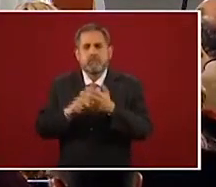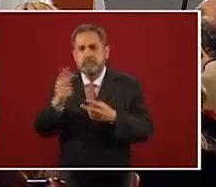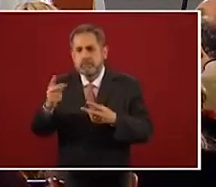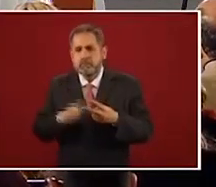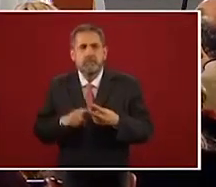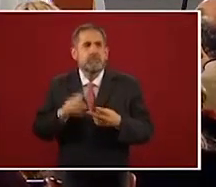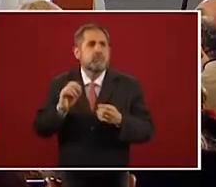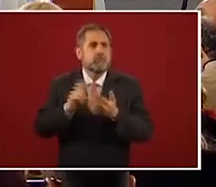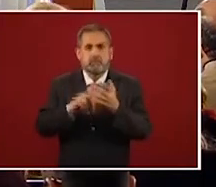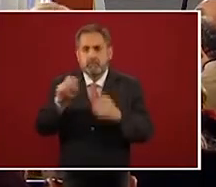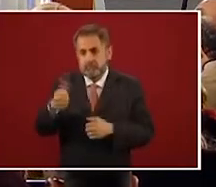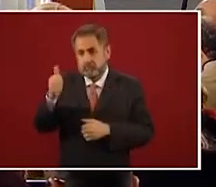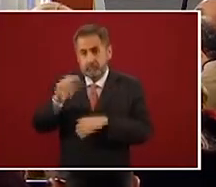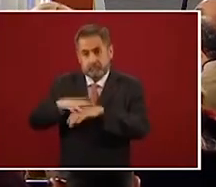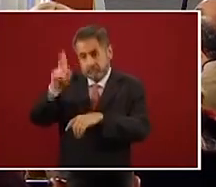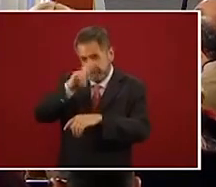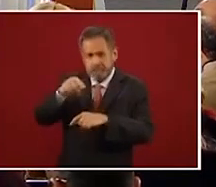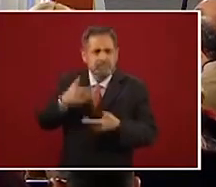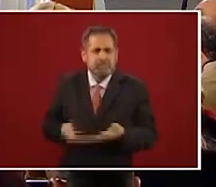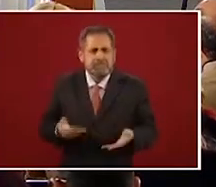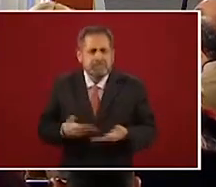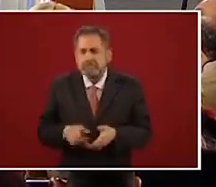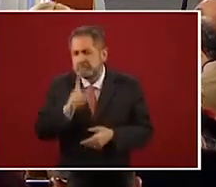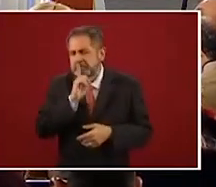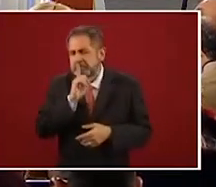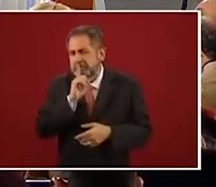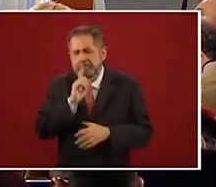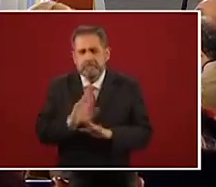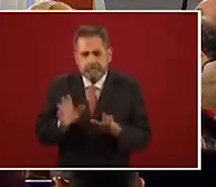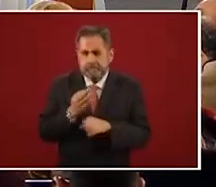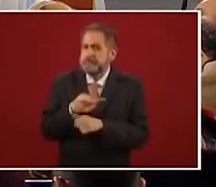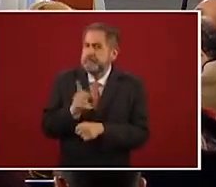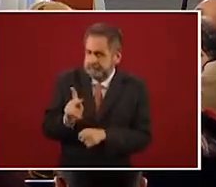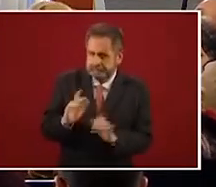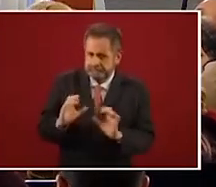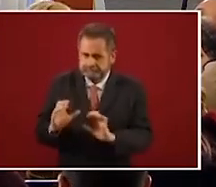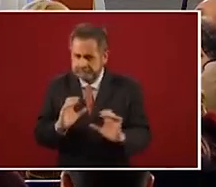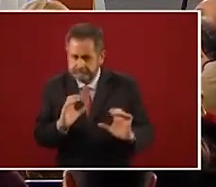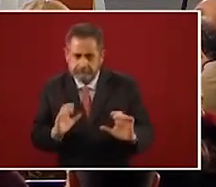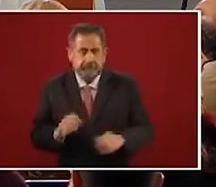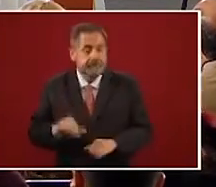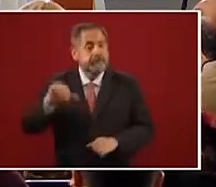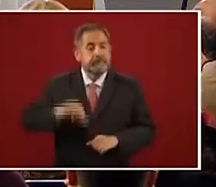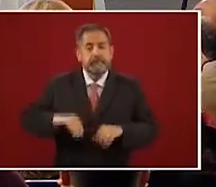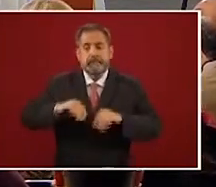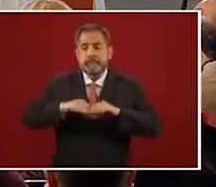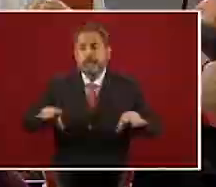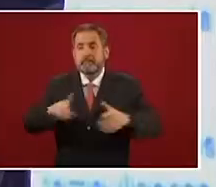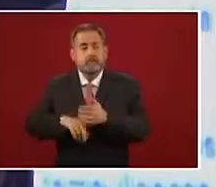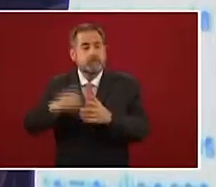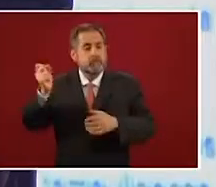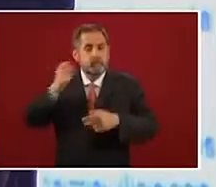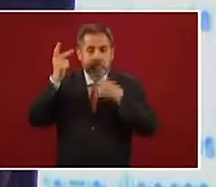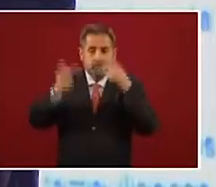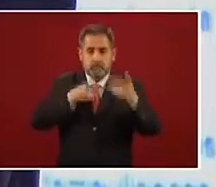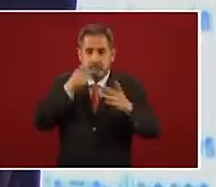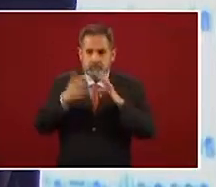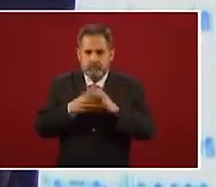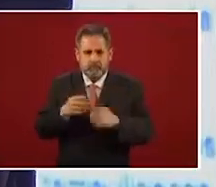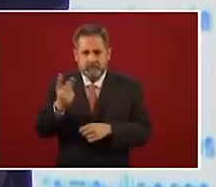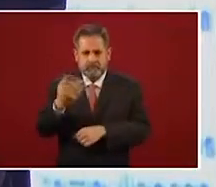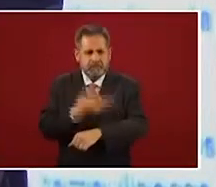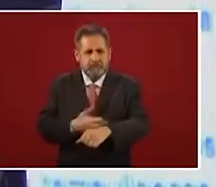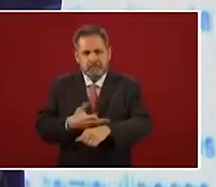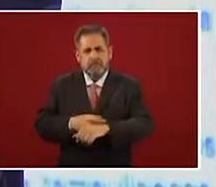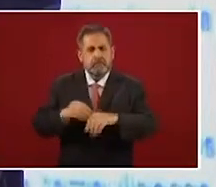MERS 2011, pero estamos expectantes. Hoy salen con una conferencia de prensa aproximadamente a las 2 de